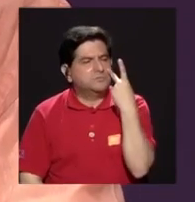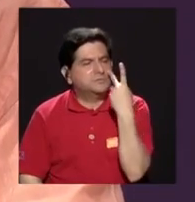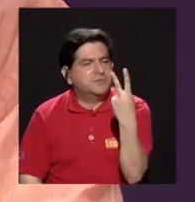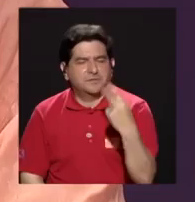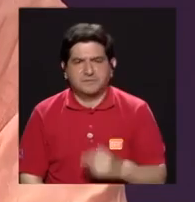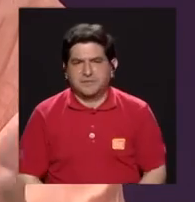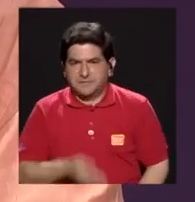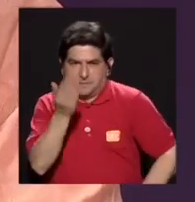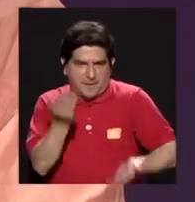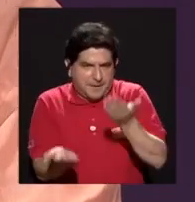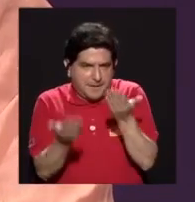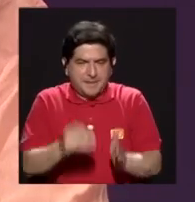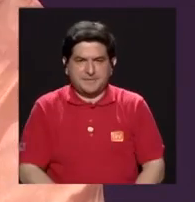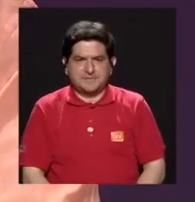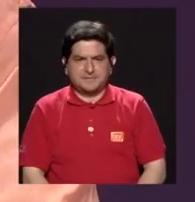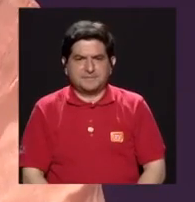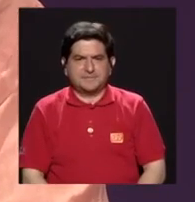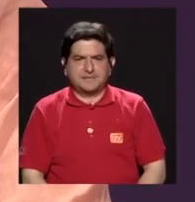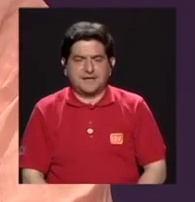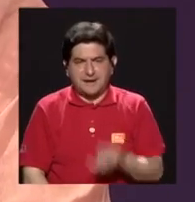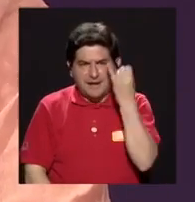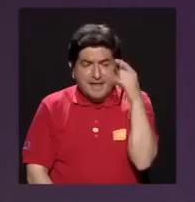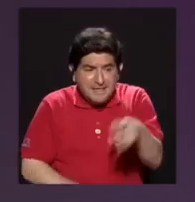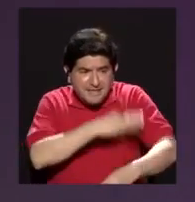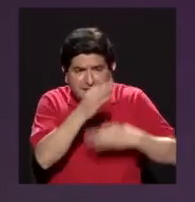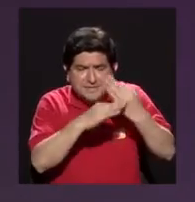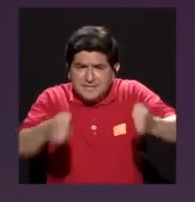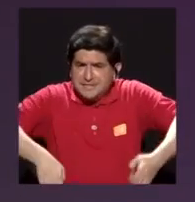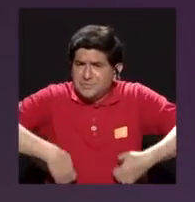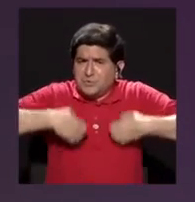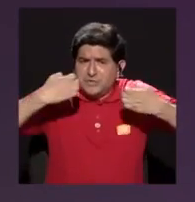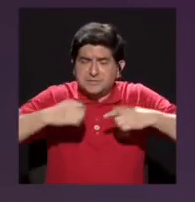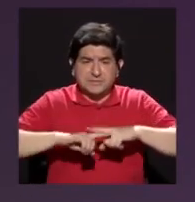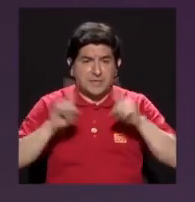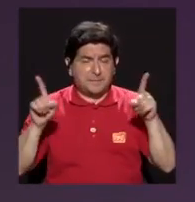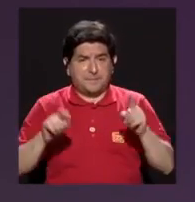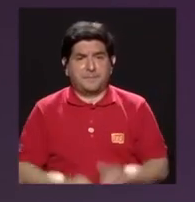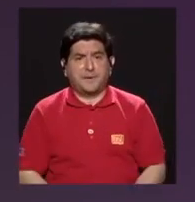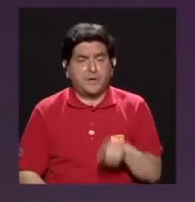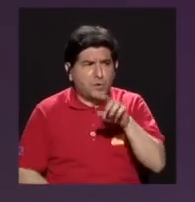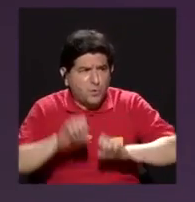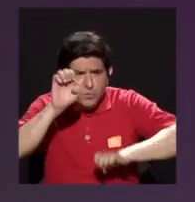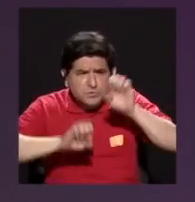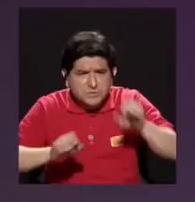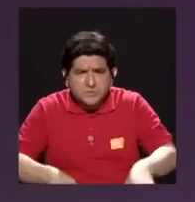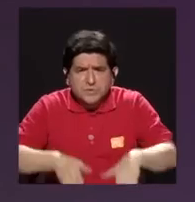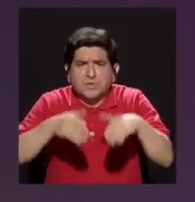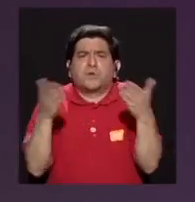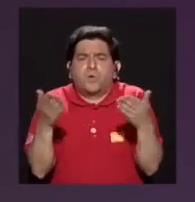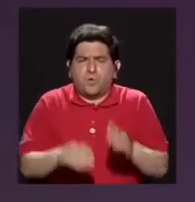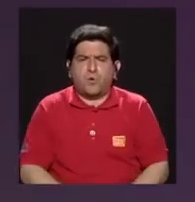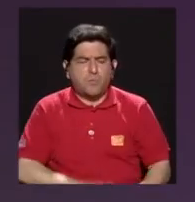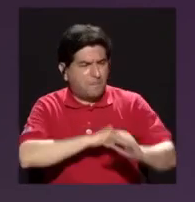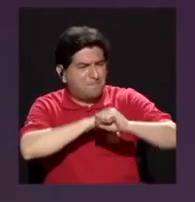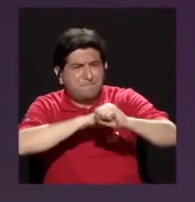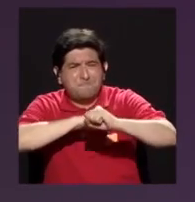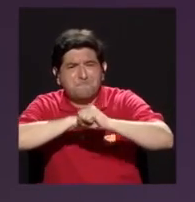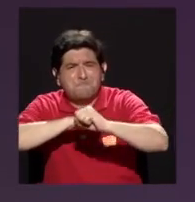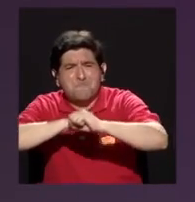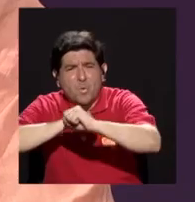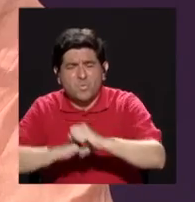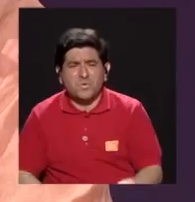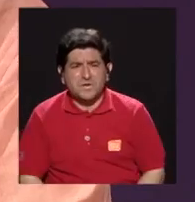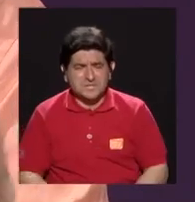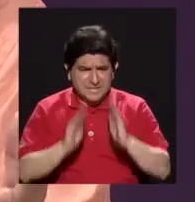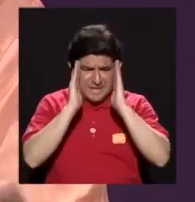digamos la existencia de una iniciativa de este tipo pero sobre todo cómo va la valoras vos la forma en la que la publicidad digamos